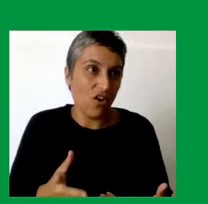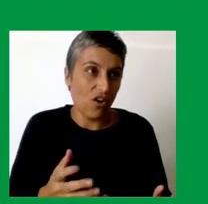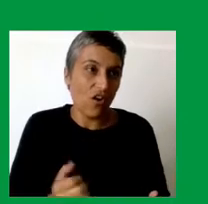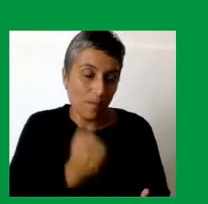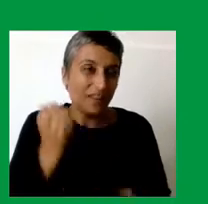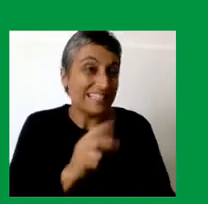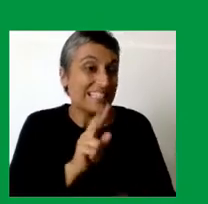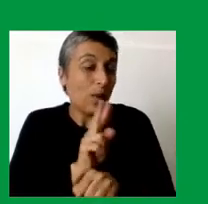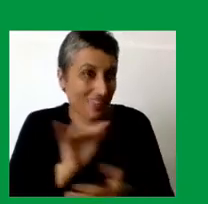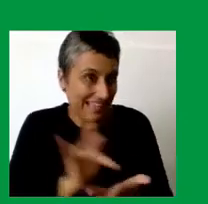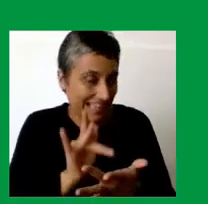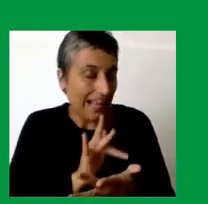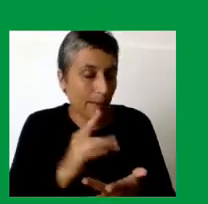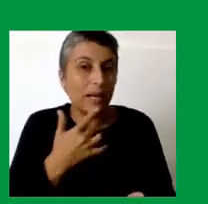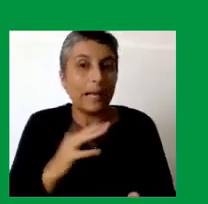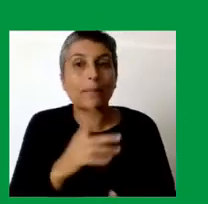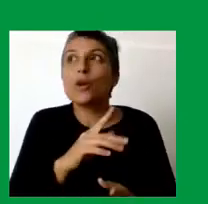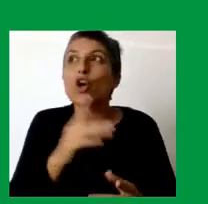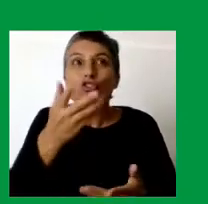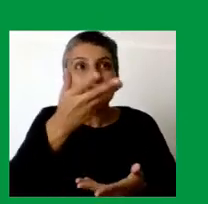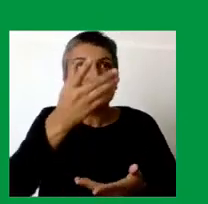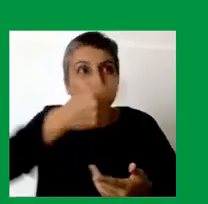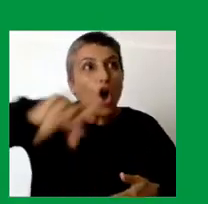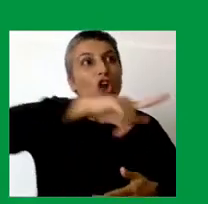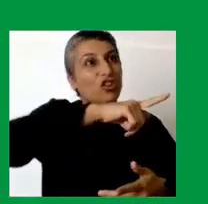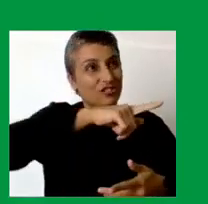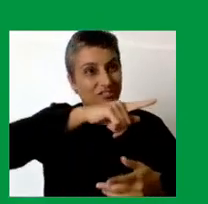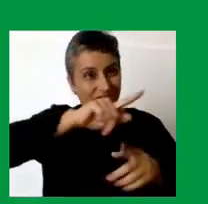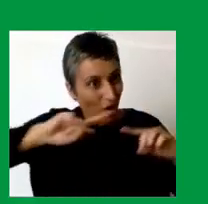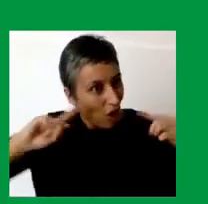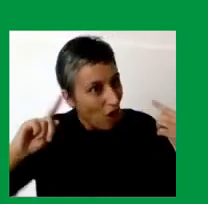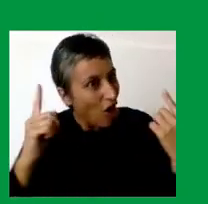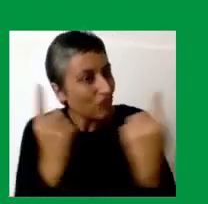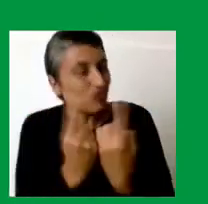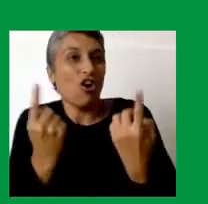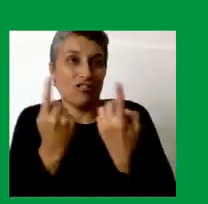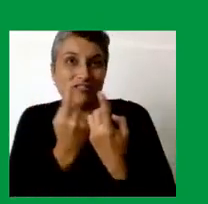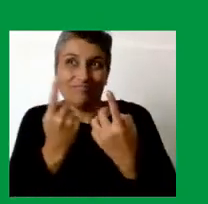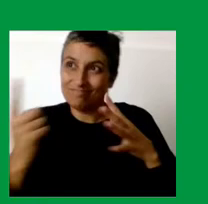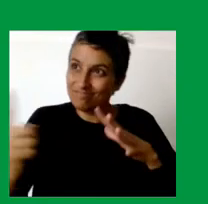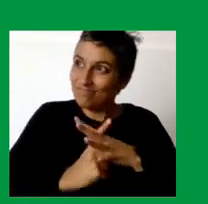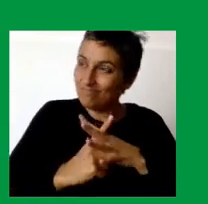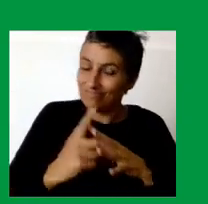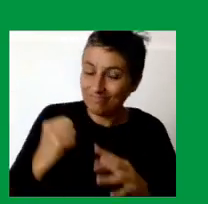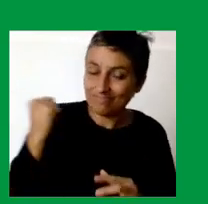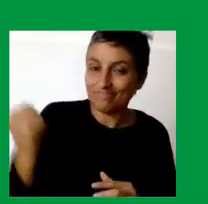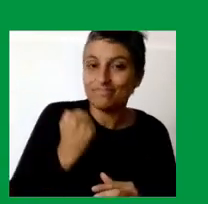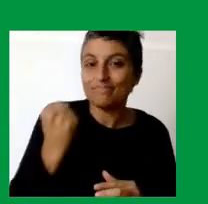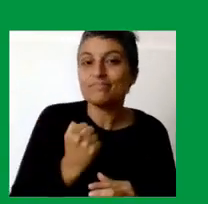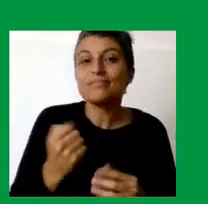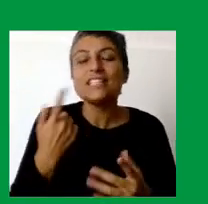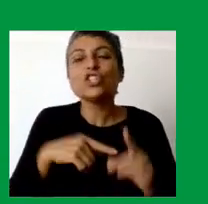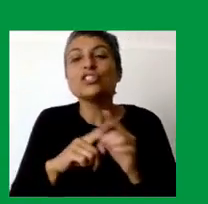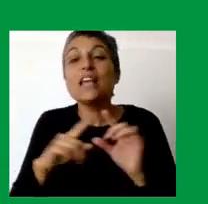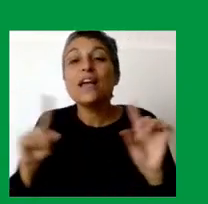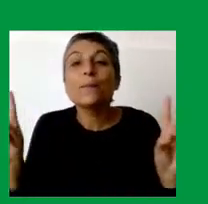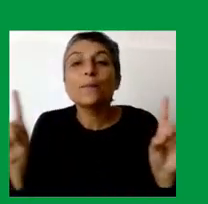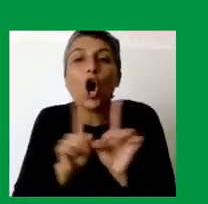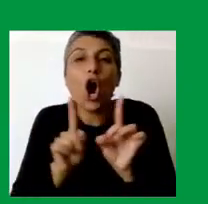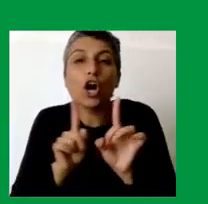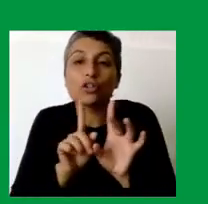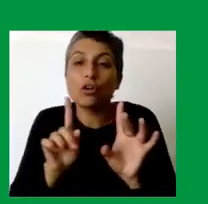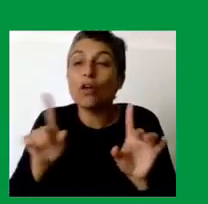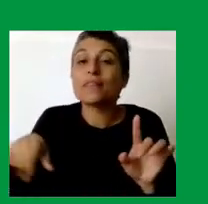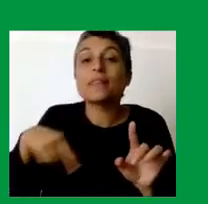digital, pero un codiseño para que todos se sientan incluidos, que haya una verdadera inclusión. Formatos breves y después poder hacerlo